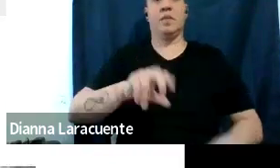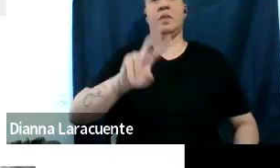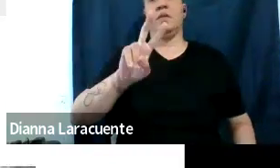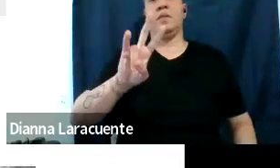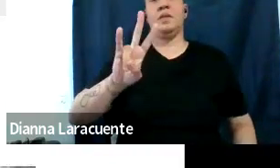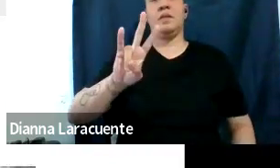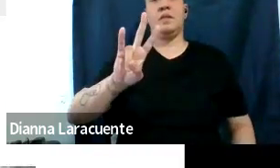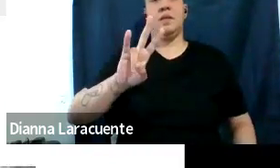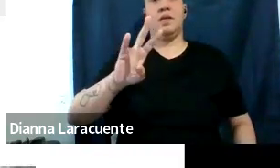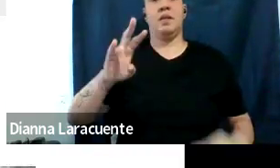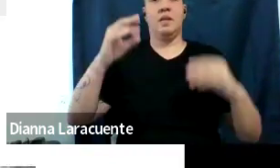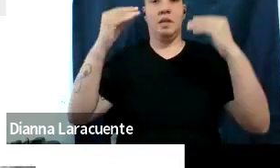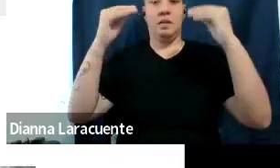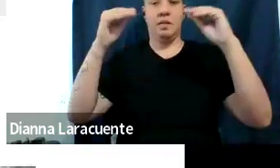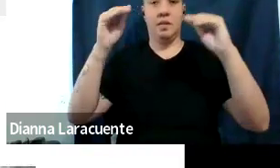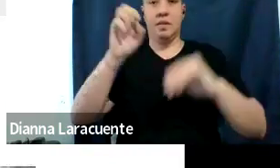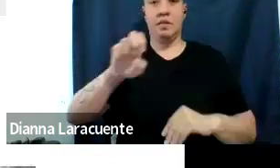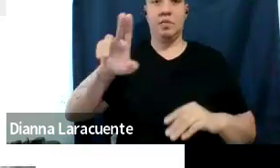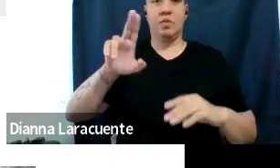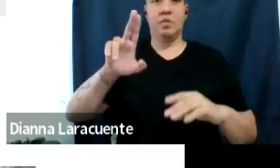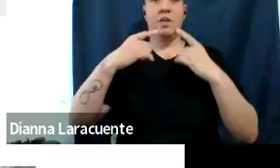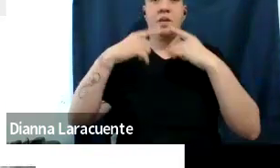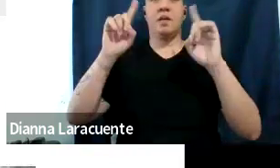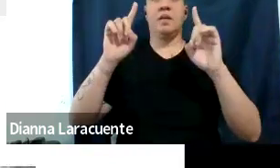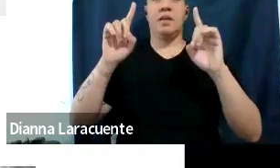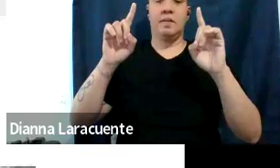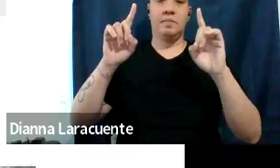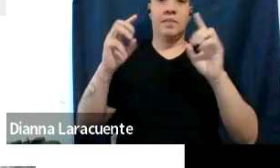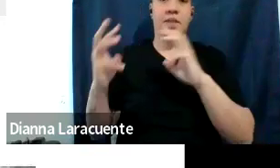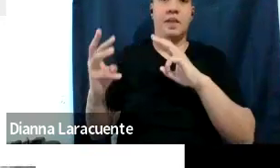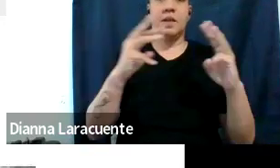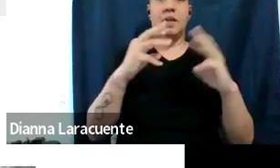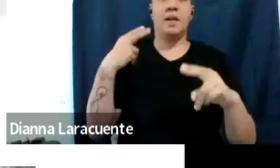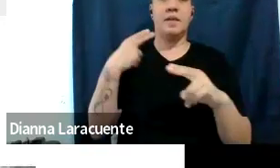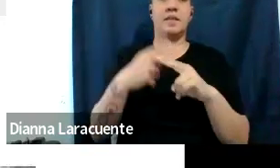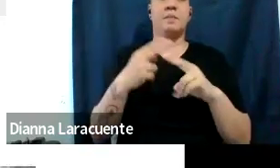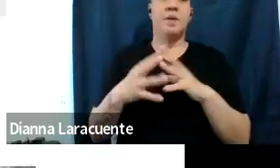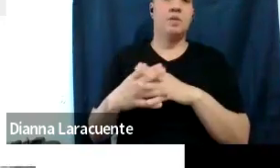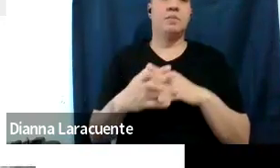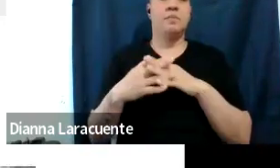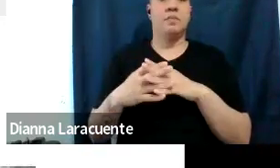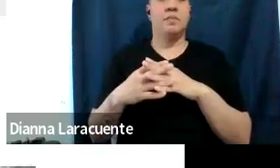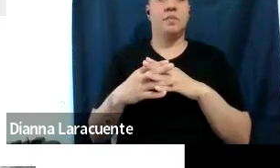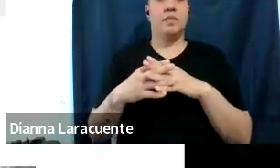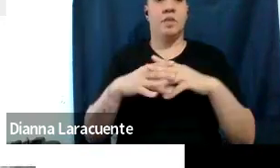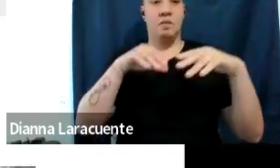abril, Estados Unidos declara la guerra hispanoamericana. Y ante la invasión,